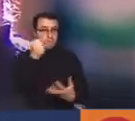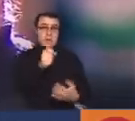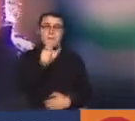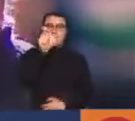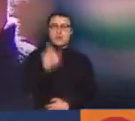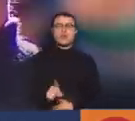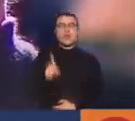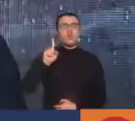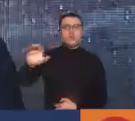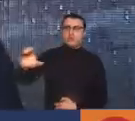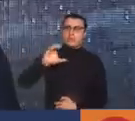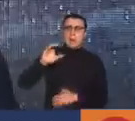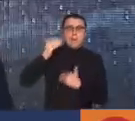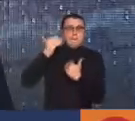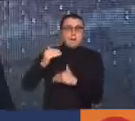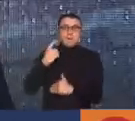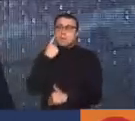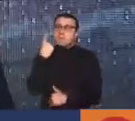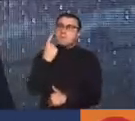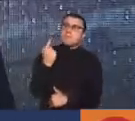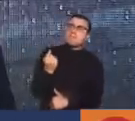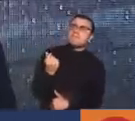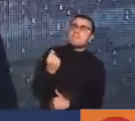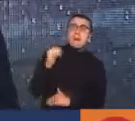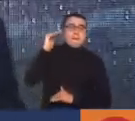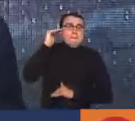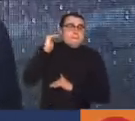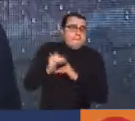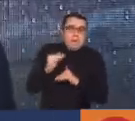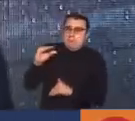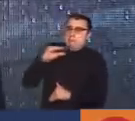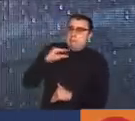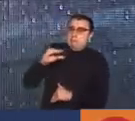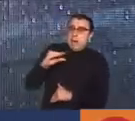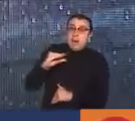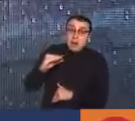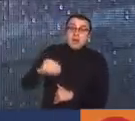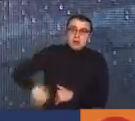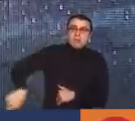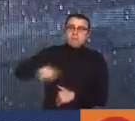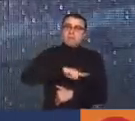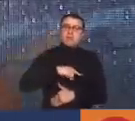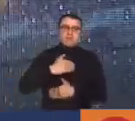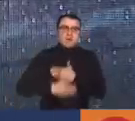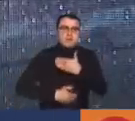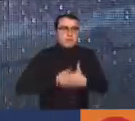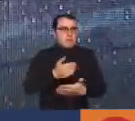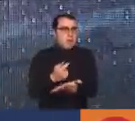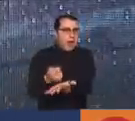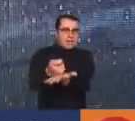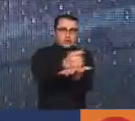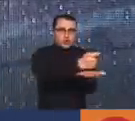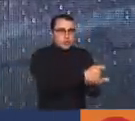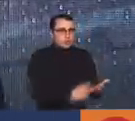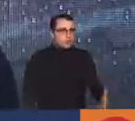menos de un salario mínimo rebuscándose, puede tener la potencialidad,